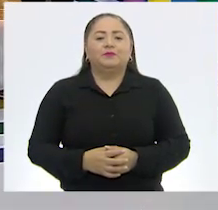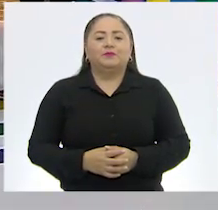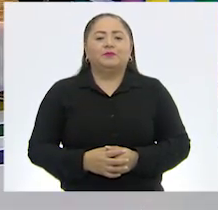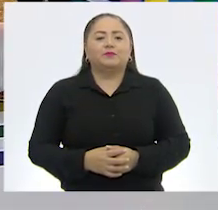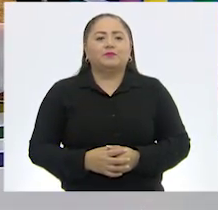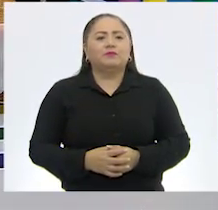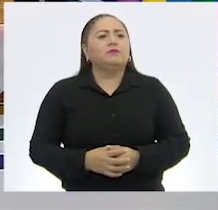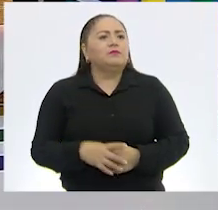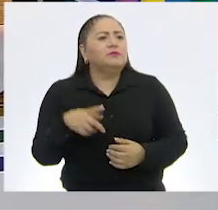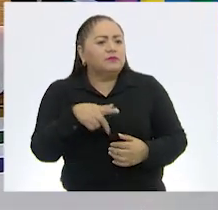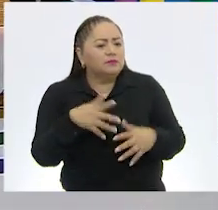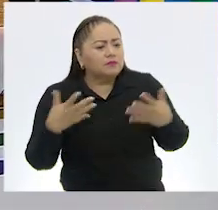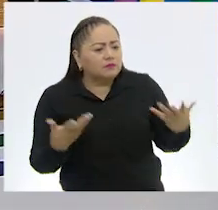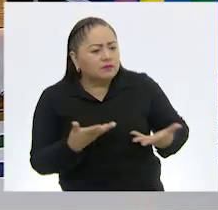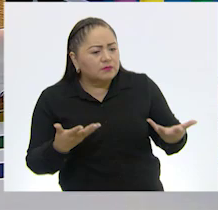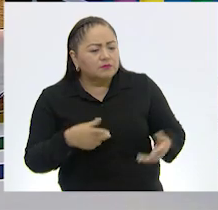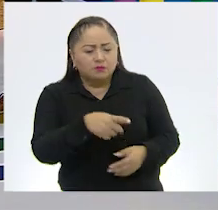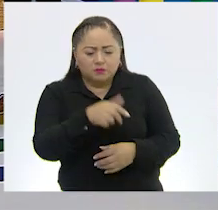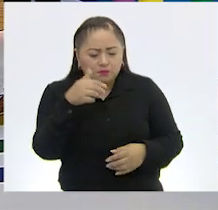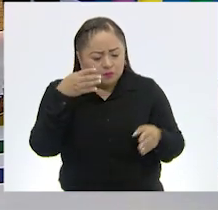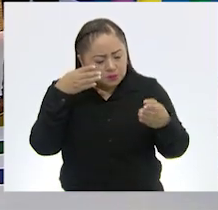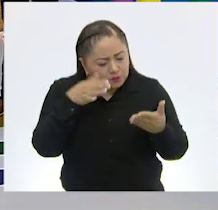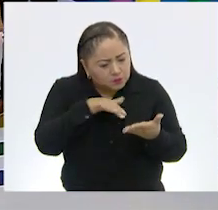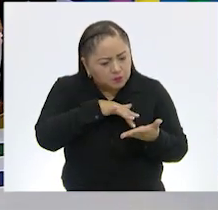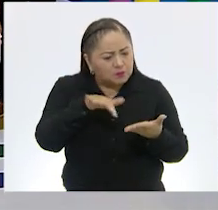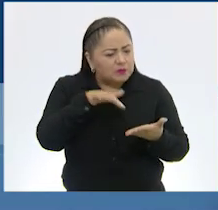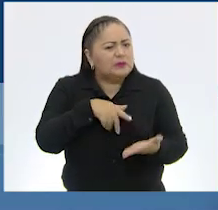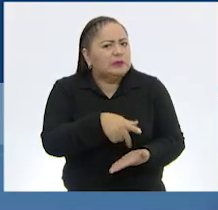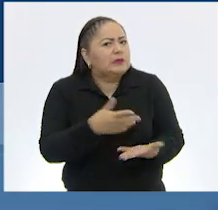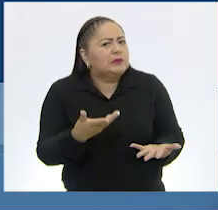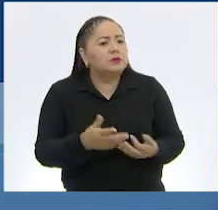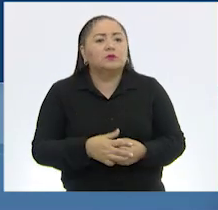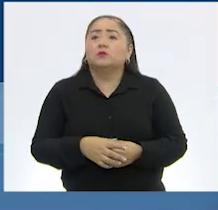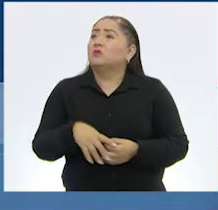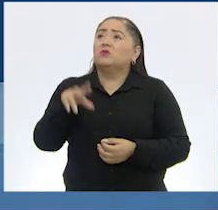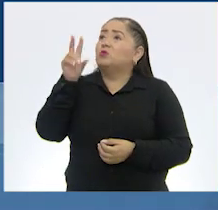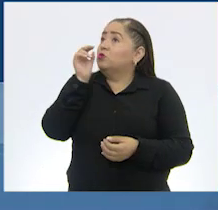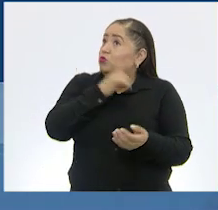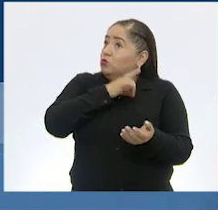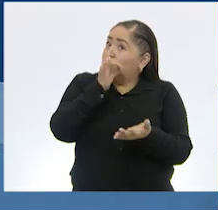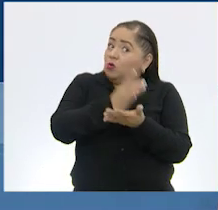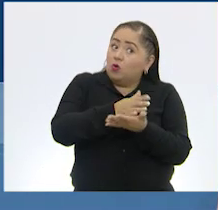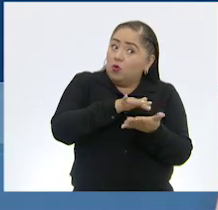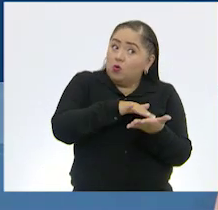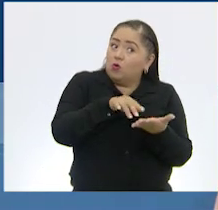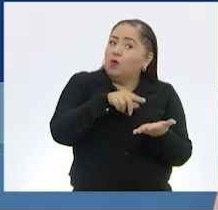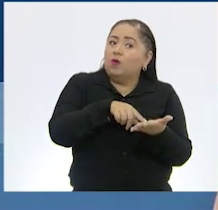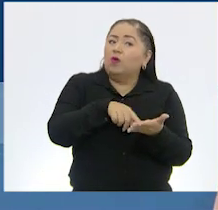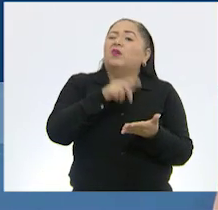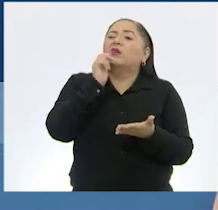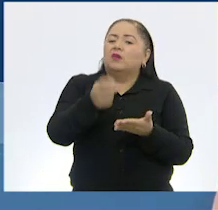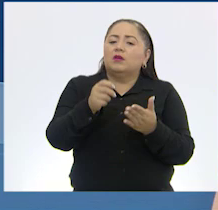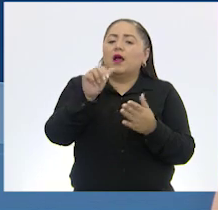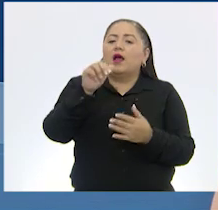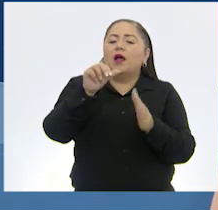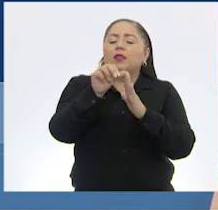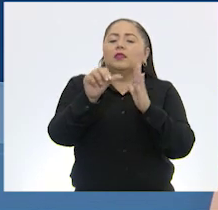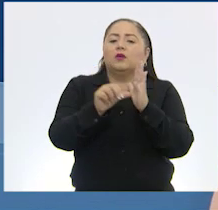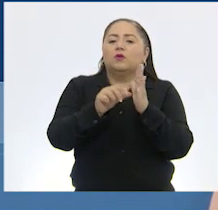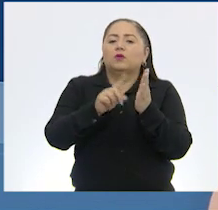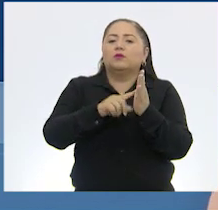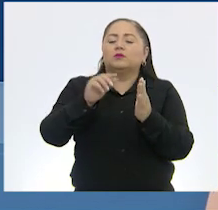¿Qué haces, Ton? Te veo muy concentrado leyendo ese texto. No solo es un texto, Juan Carlos, es un artículo de la